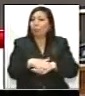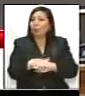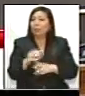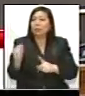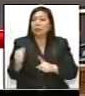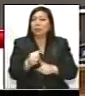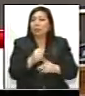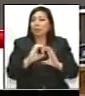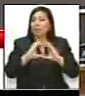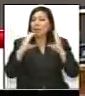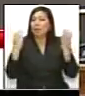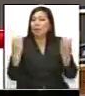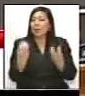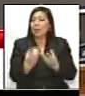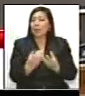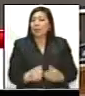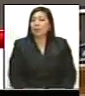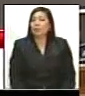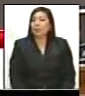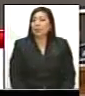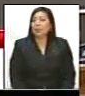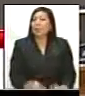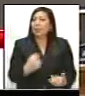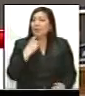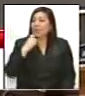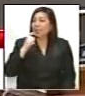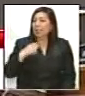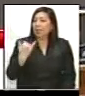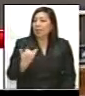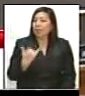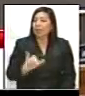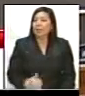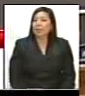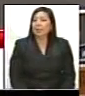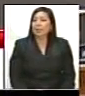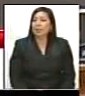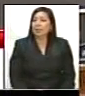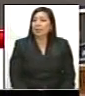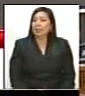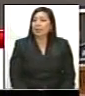romper la institucionalidad que tanto se requiere en este país. Y